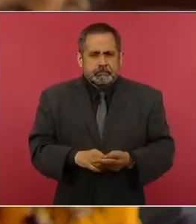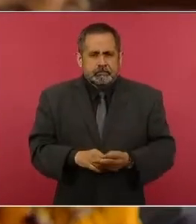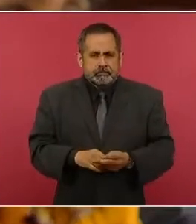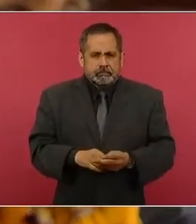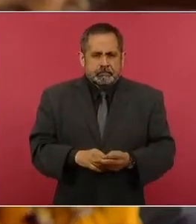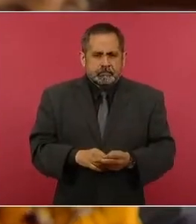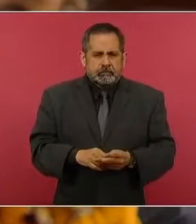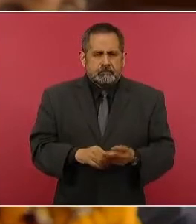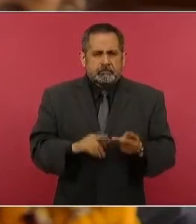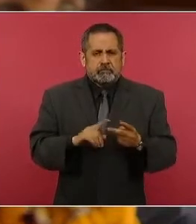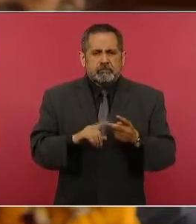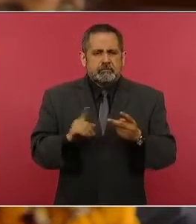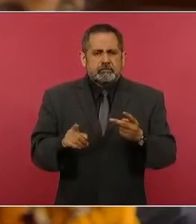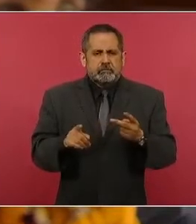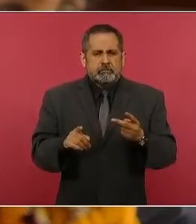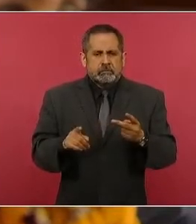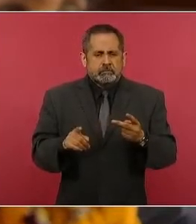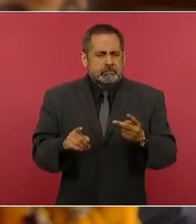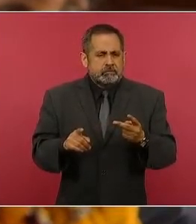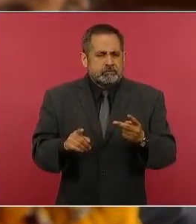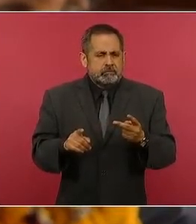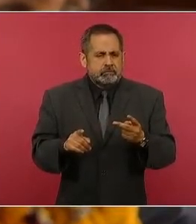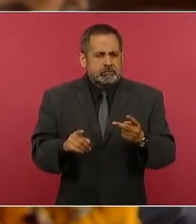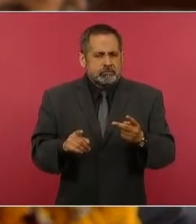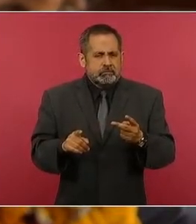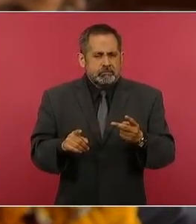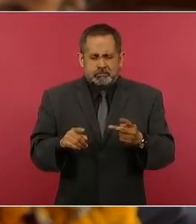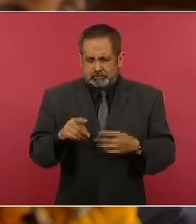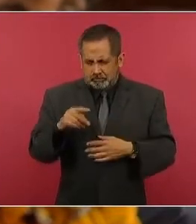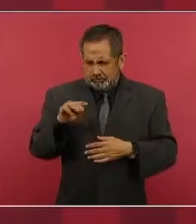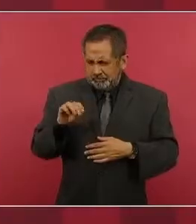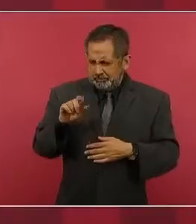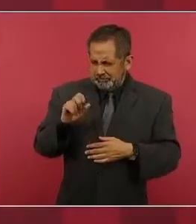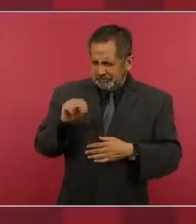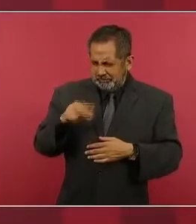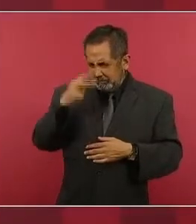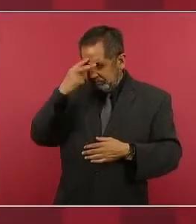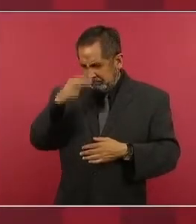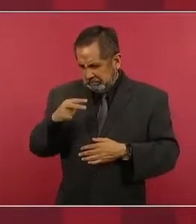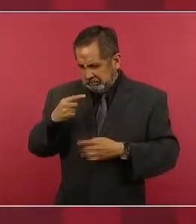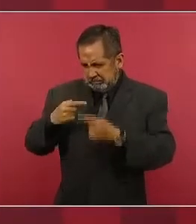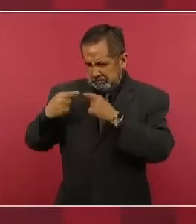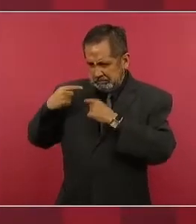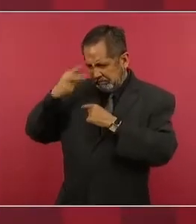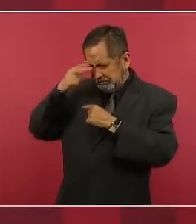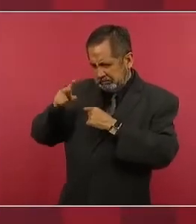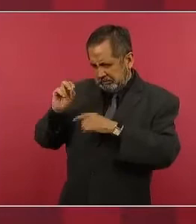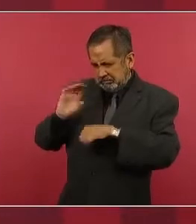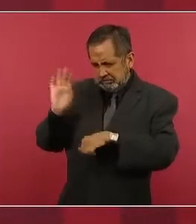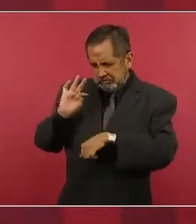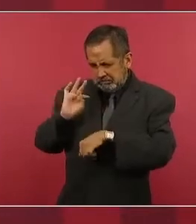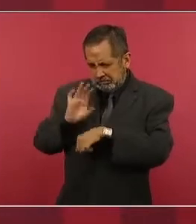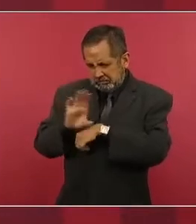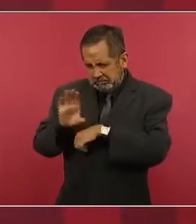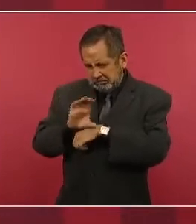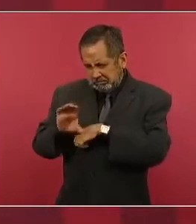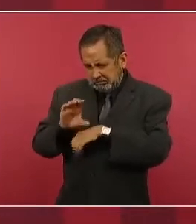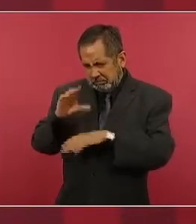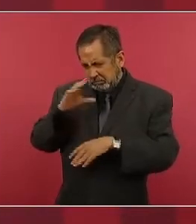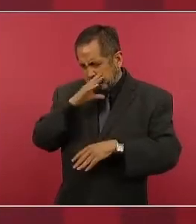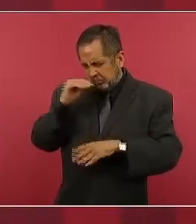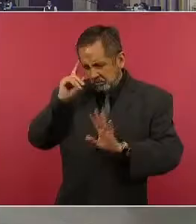Por Otro senador Menéndez por puede Vermont. ser mexicano o de origen Latino. colombiano, sí, latino o